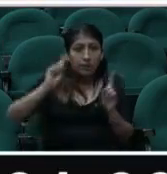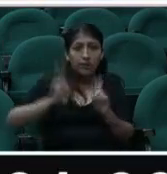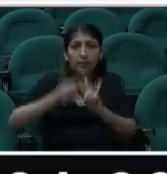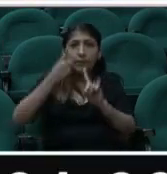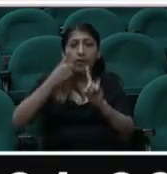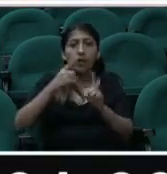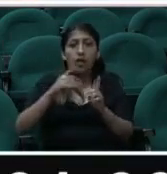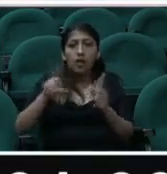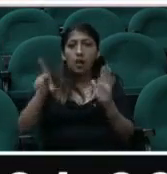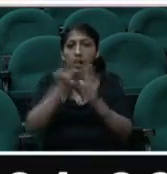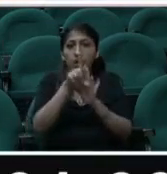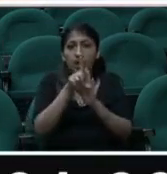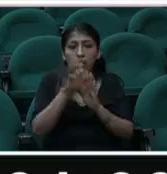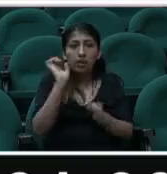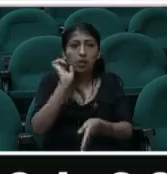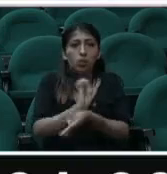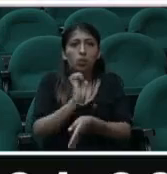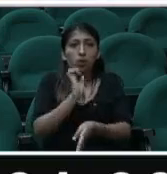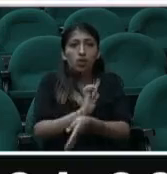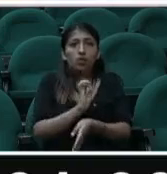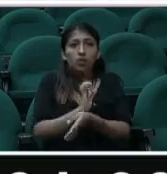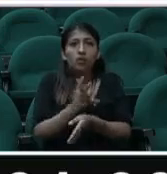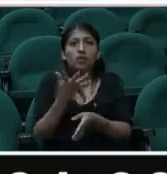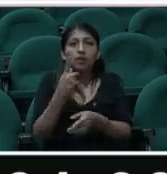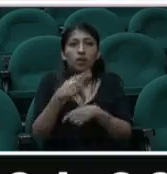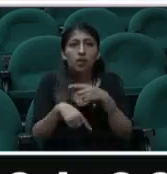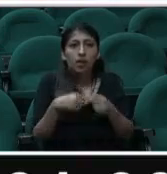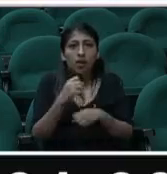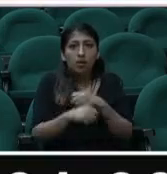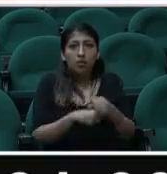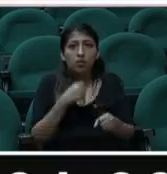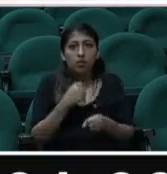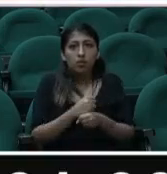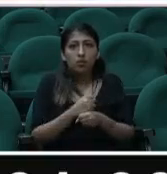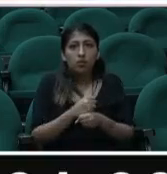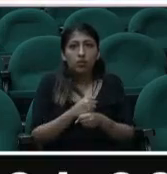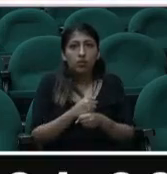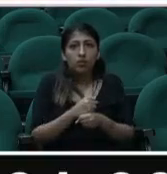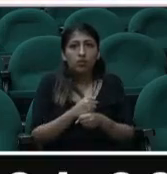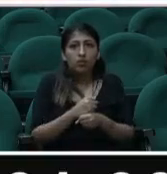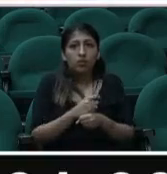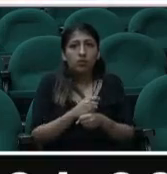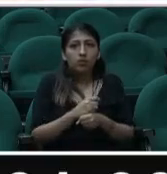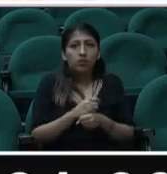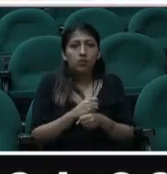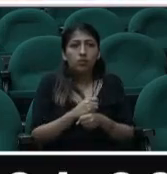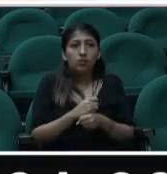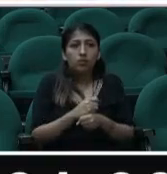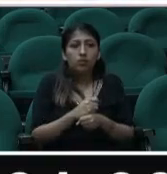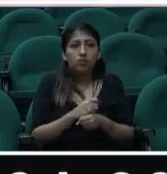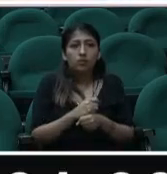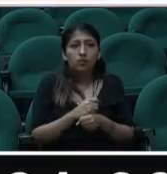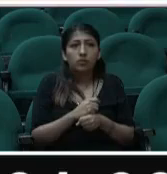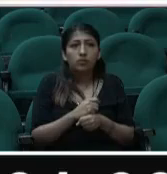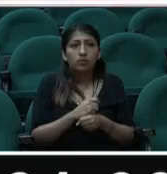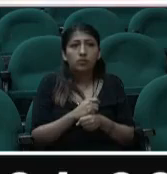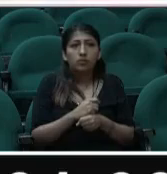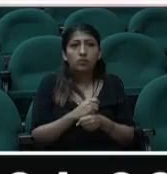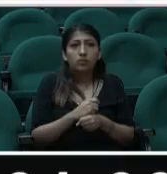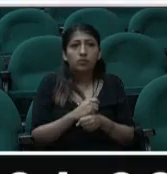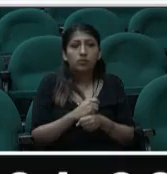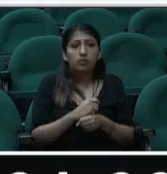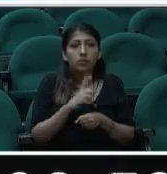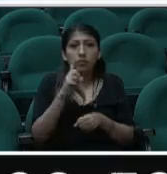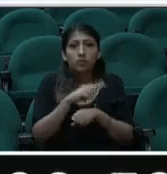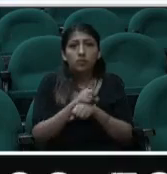constitución del ecuador y en qué año es el turno para la candidata jesse en el mango